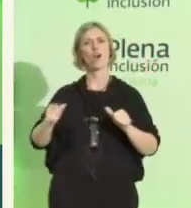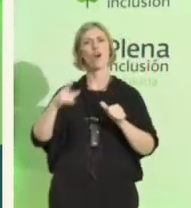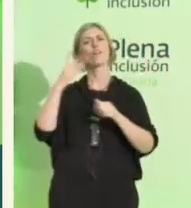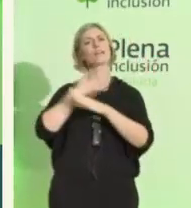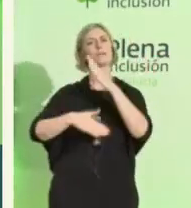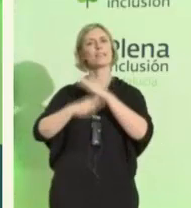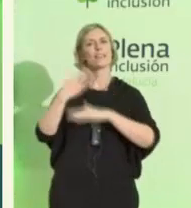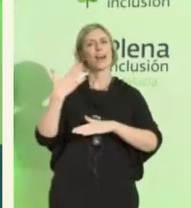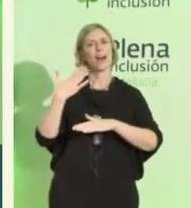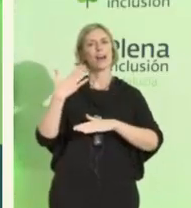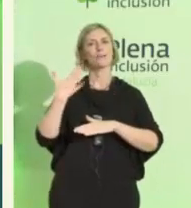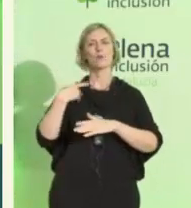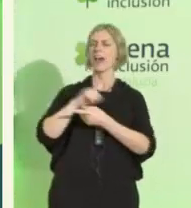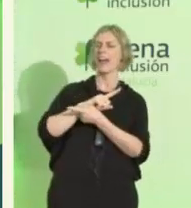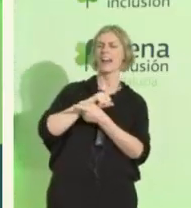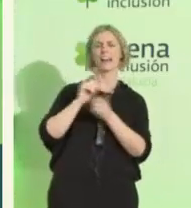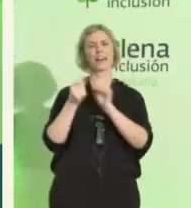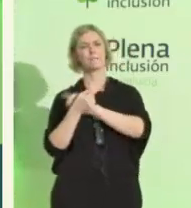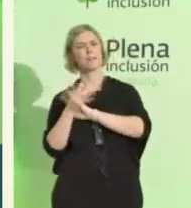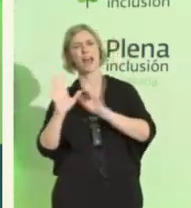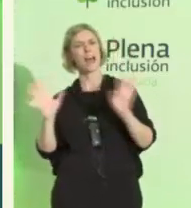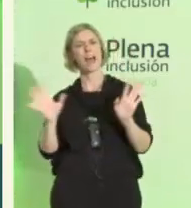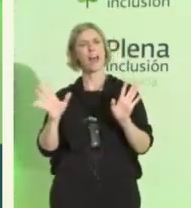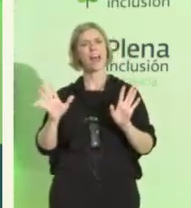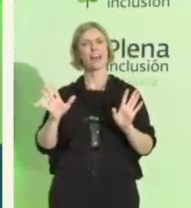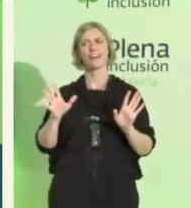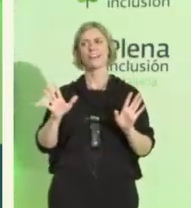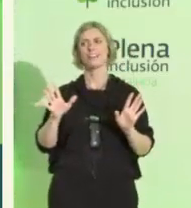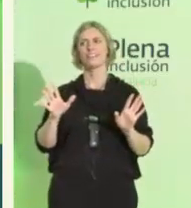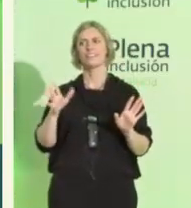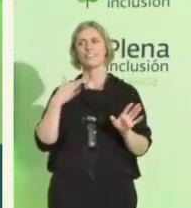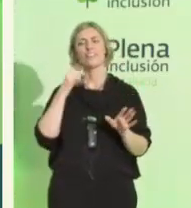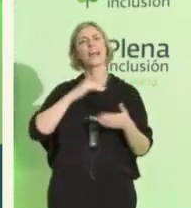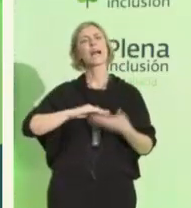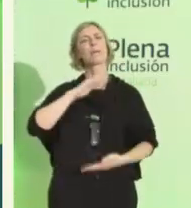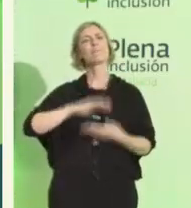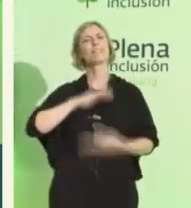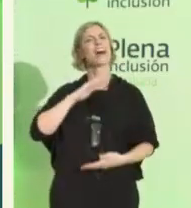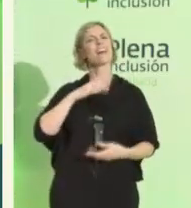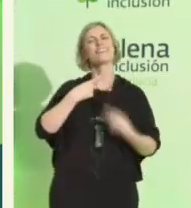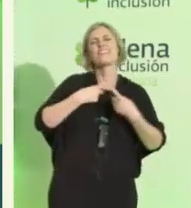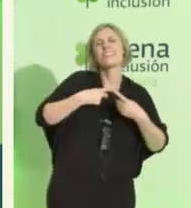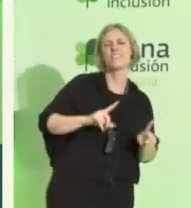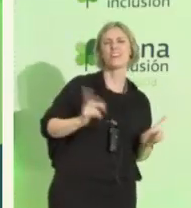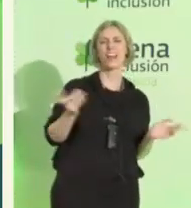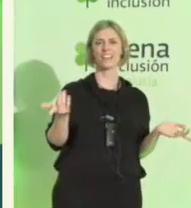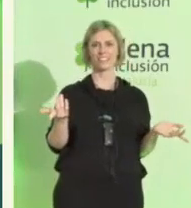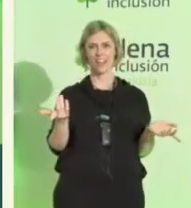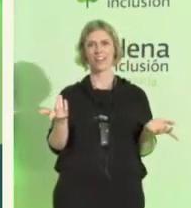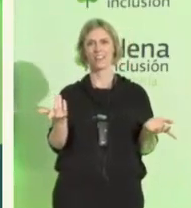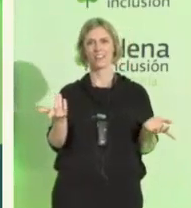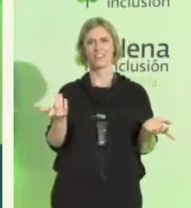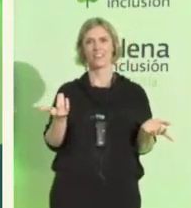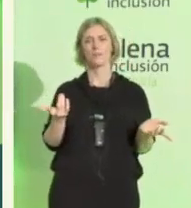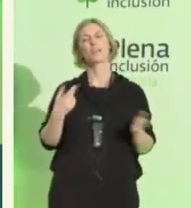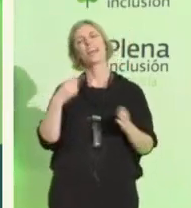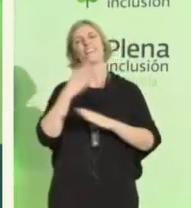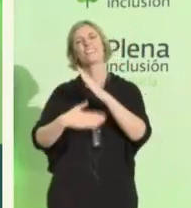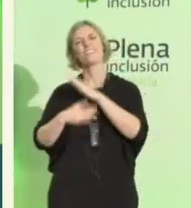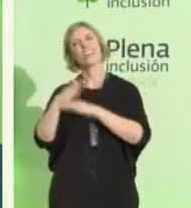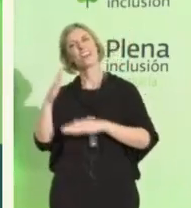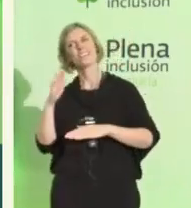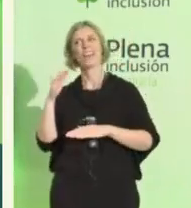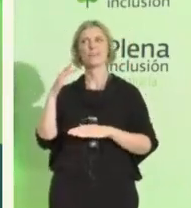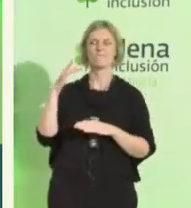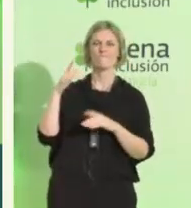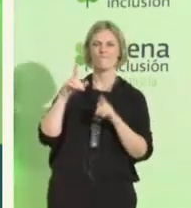capacidad diversas porque la capacidad diversa porque capaz es una forma discriminada